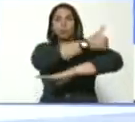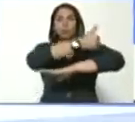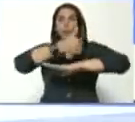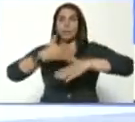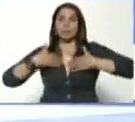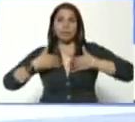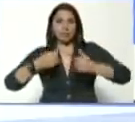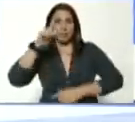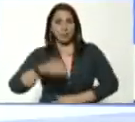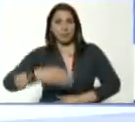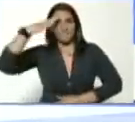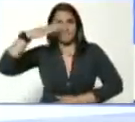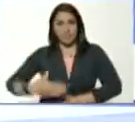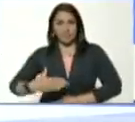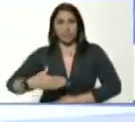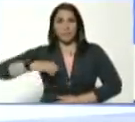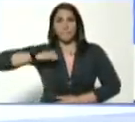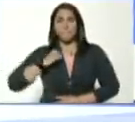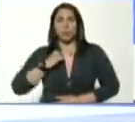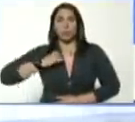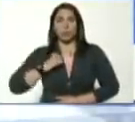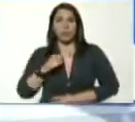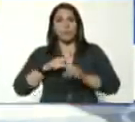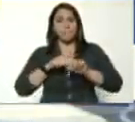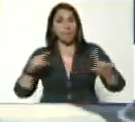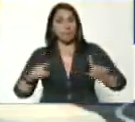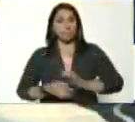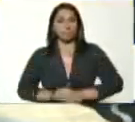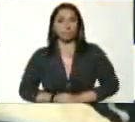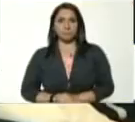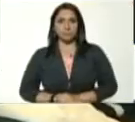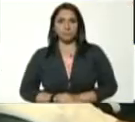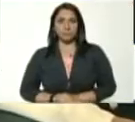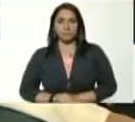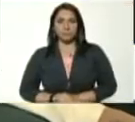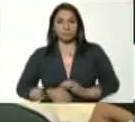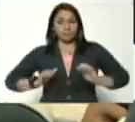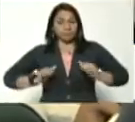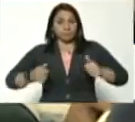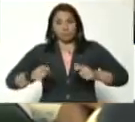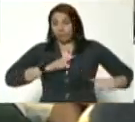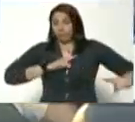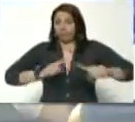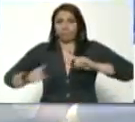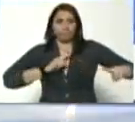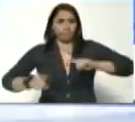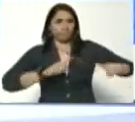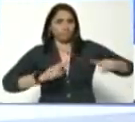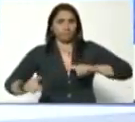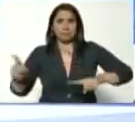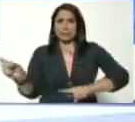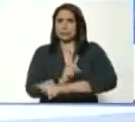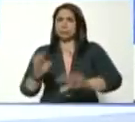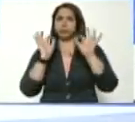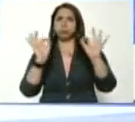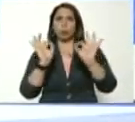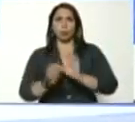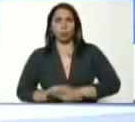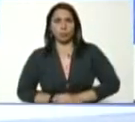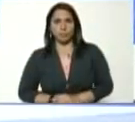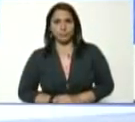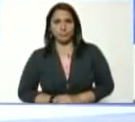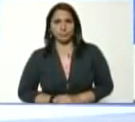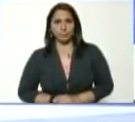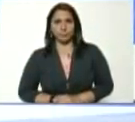las autoridades militares, policiales, para emprender acciones extraordinarias y especiales.